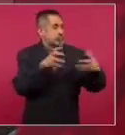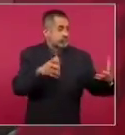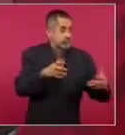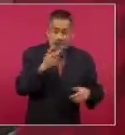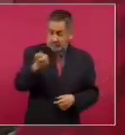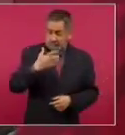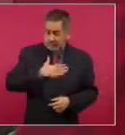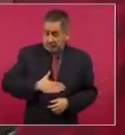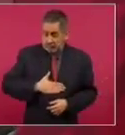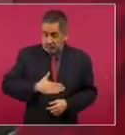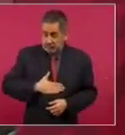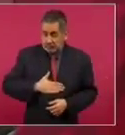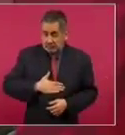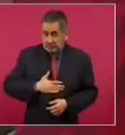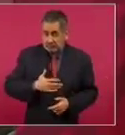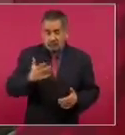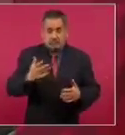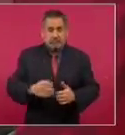justicia?